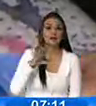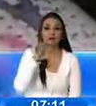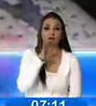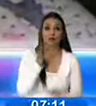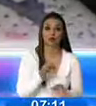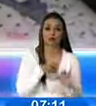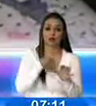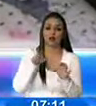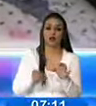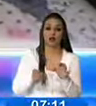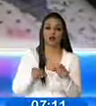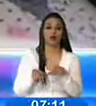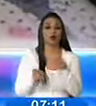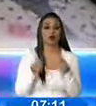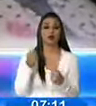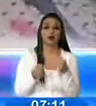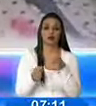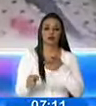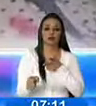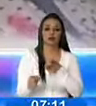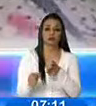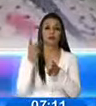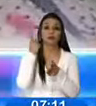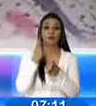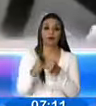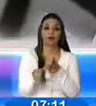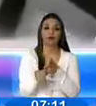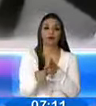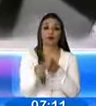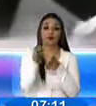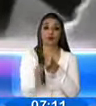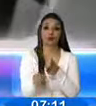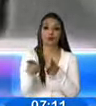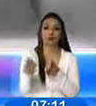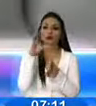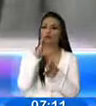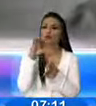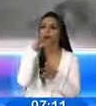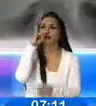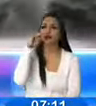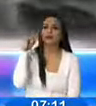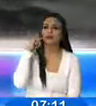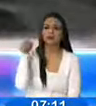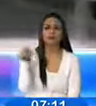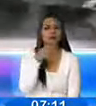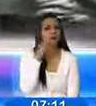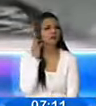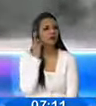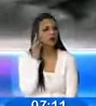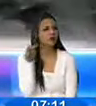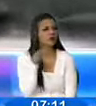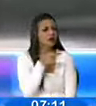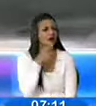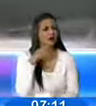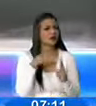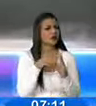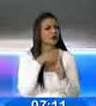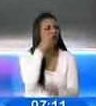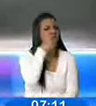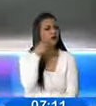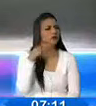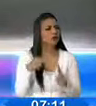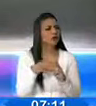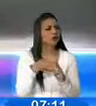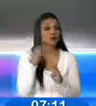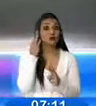un carro plomo ella estaba por donde habían niñitos la nuera de ella la vuelve a ver y la reconoce ella intentó correr pero popular solo al